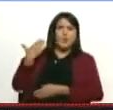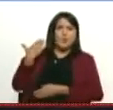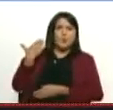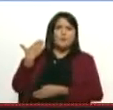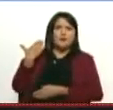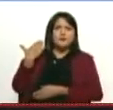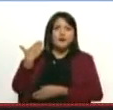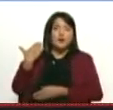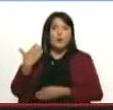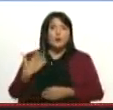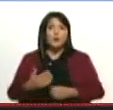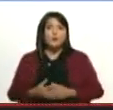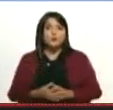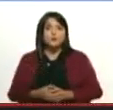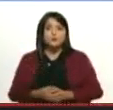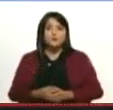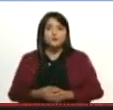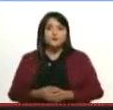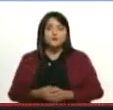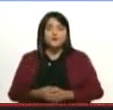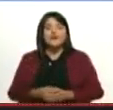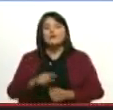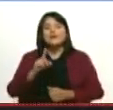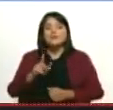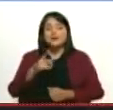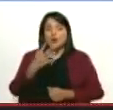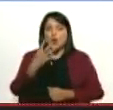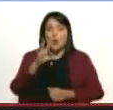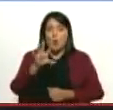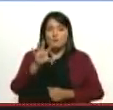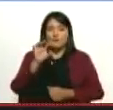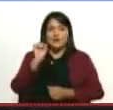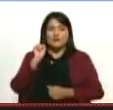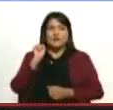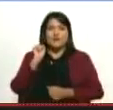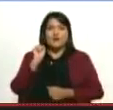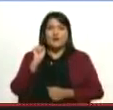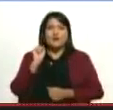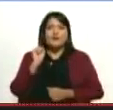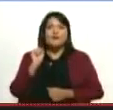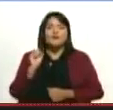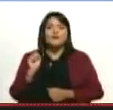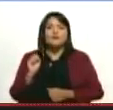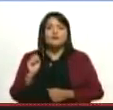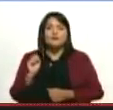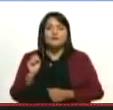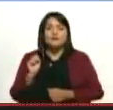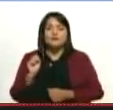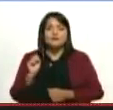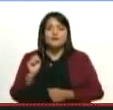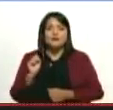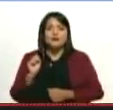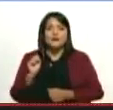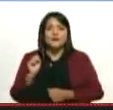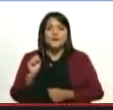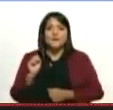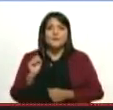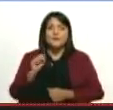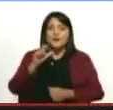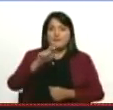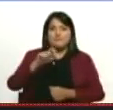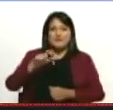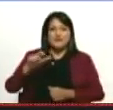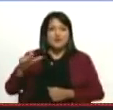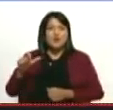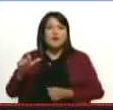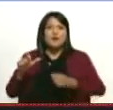y todo y aquellos y que entiendan que aquellos que han cambiado cambiado a nuestros países